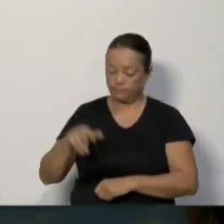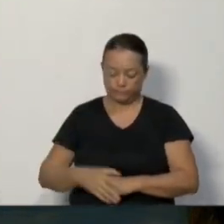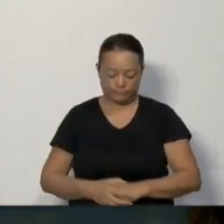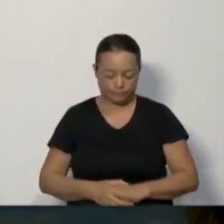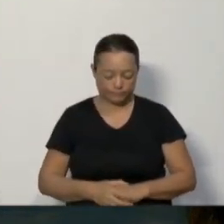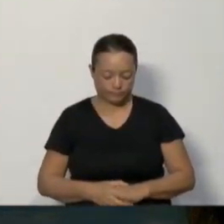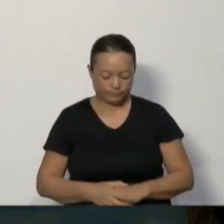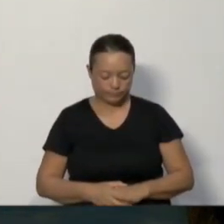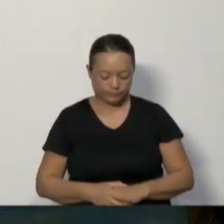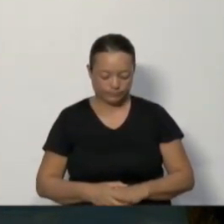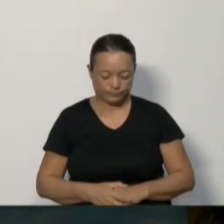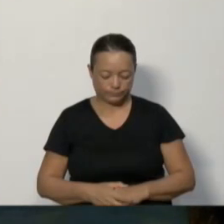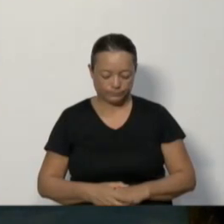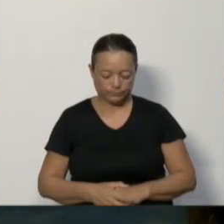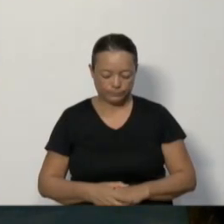ustedes.